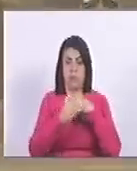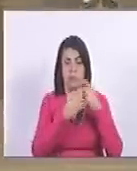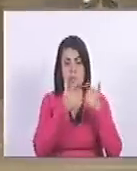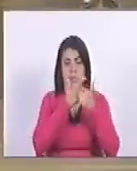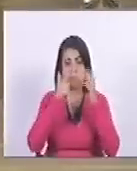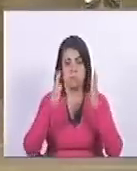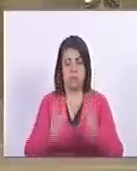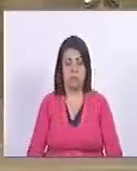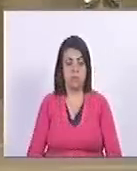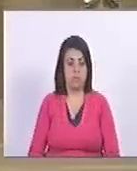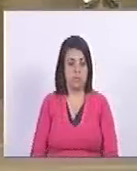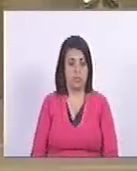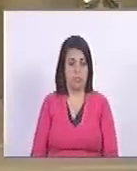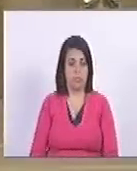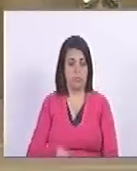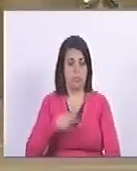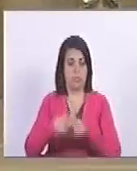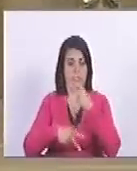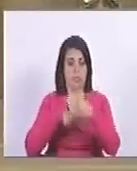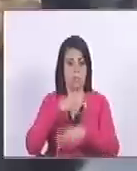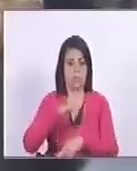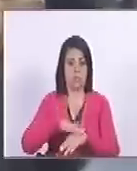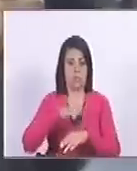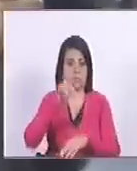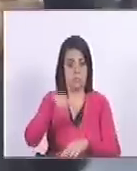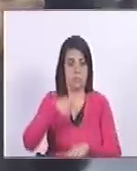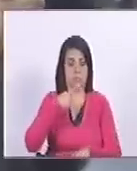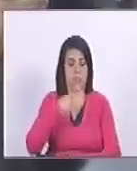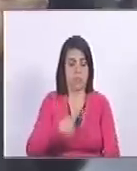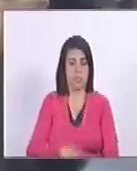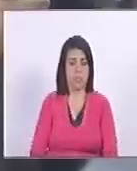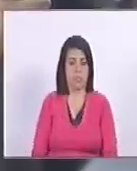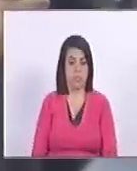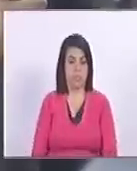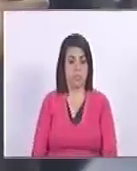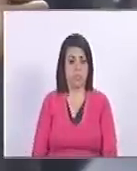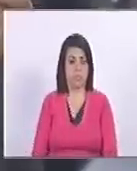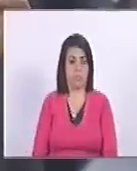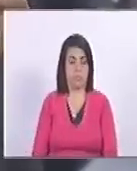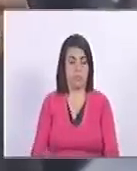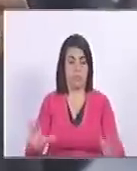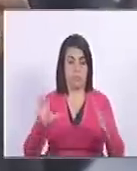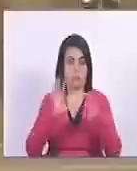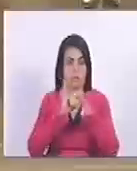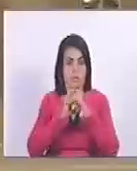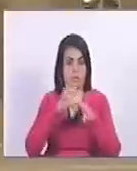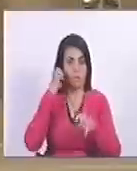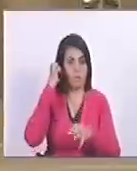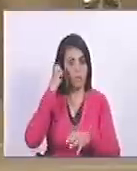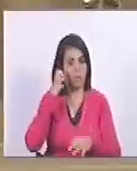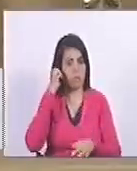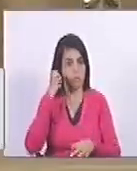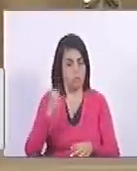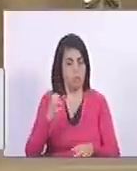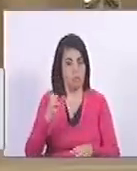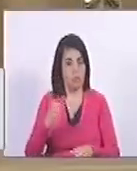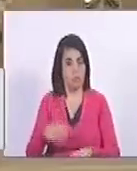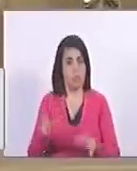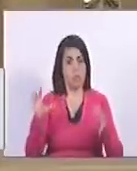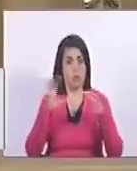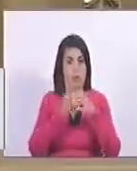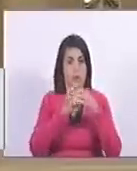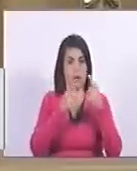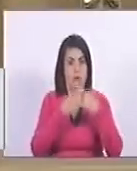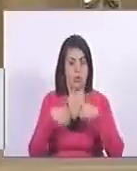libertad. Somos producto también, y no hay que negarlo, de ese mestizaje europeo, de esas raíces europeas y de